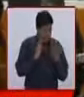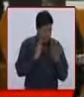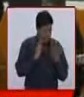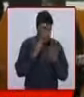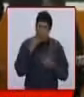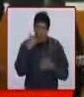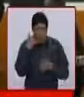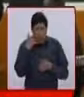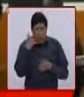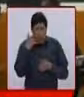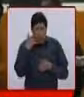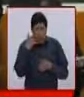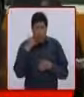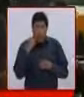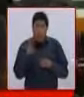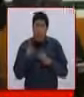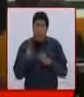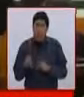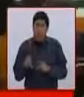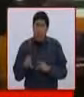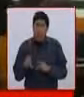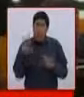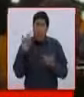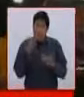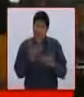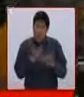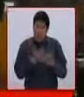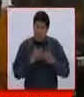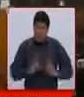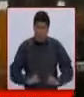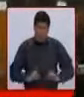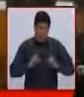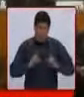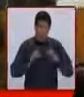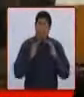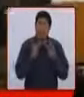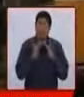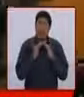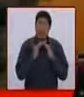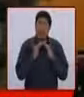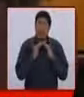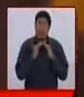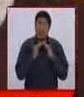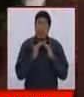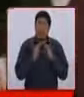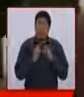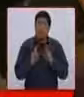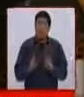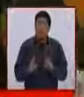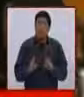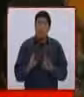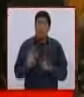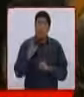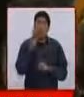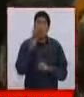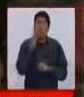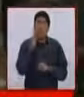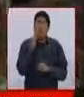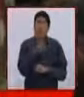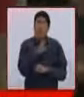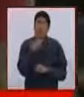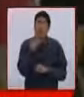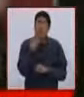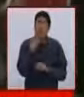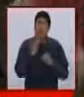intentaron ubicar a esta persona llegaron hasta su domicilio y le preguntaron a su madre sobre ella